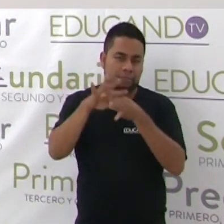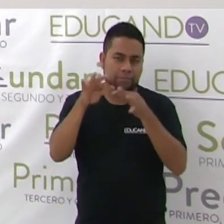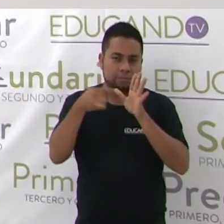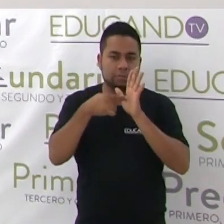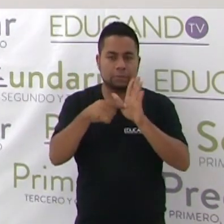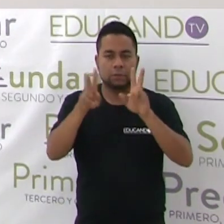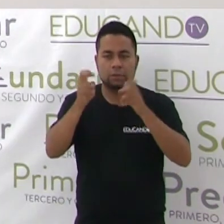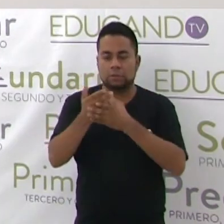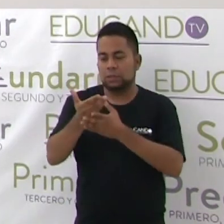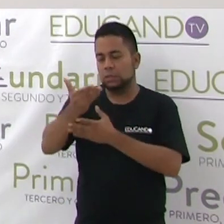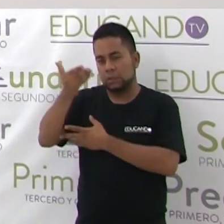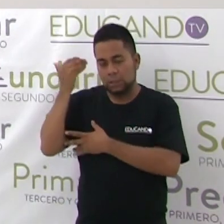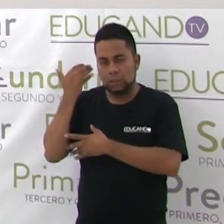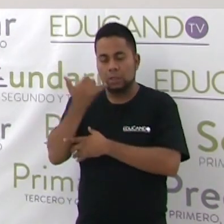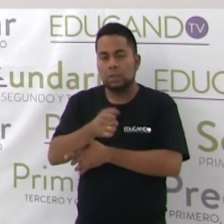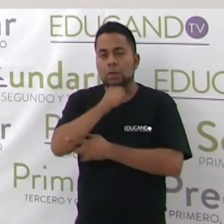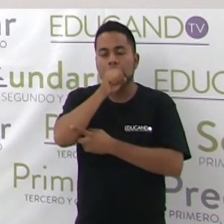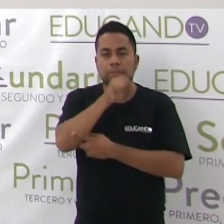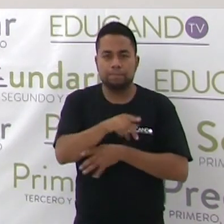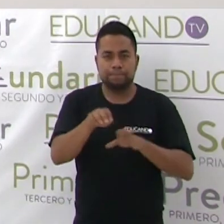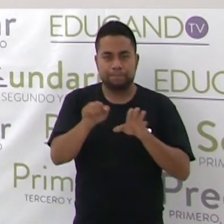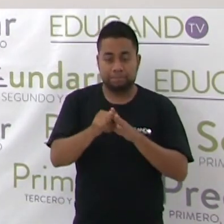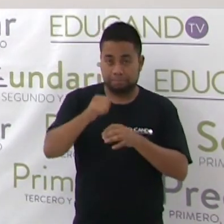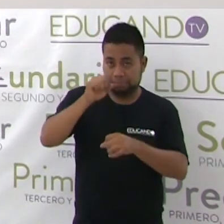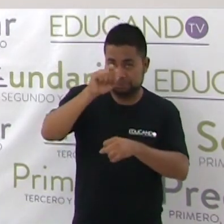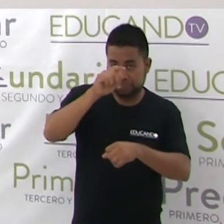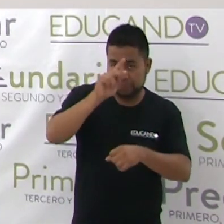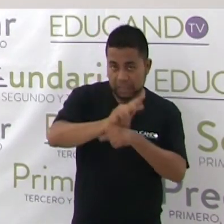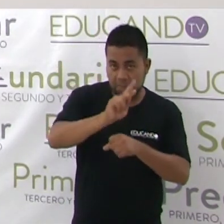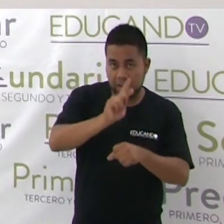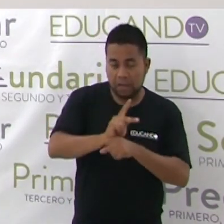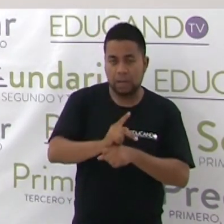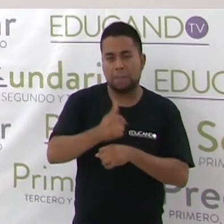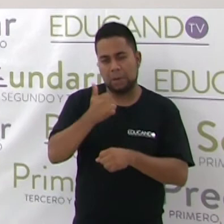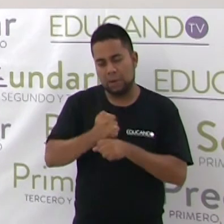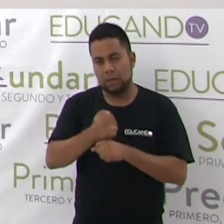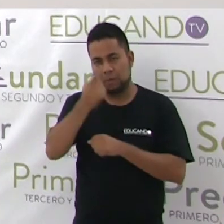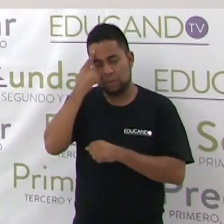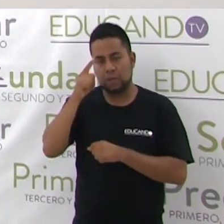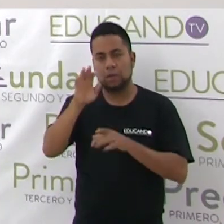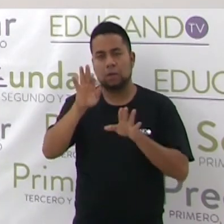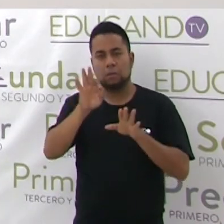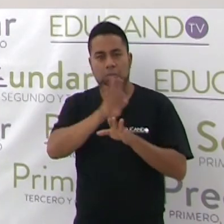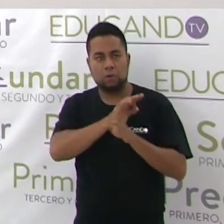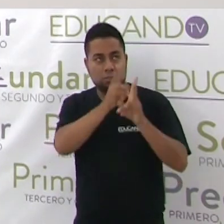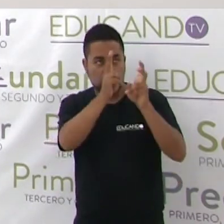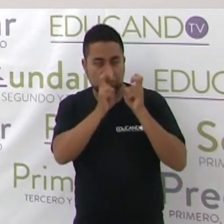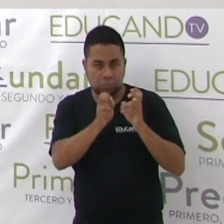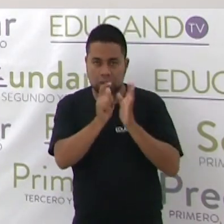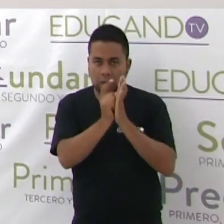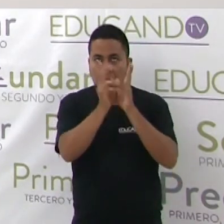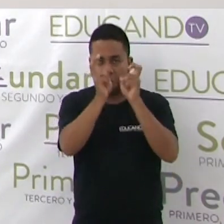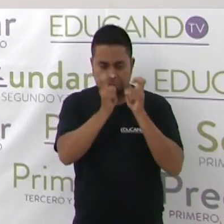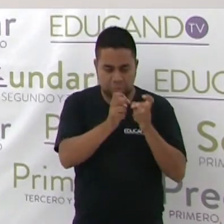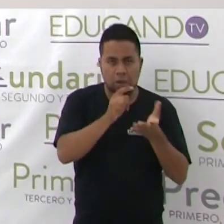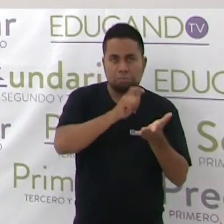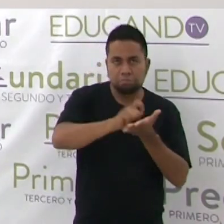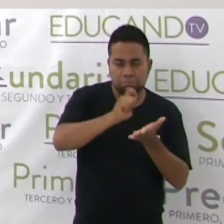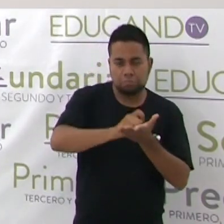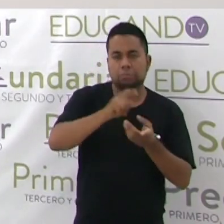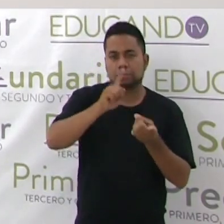en temas anteriores y también lo vimos en primaria, para que de ahí tú tomes esta referencia y esta información,